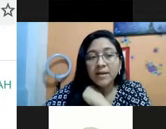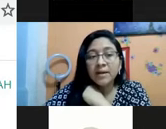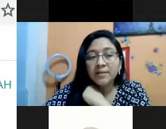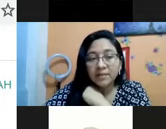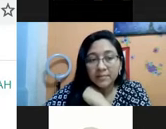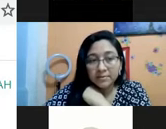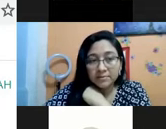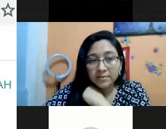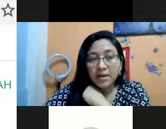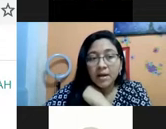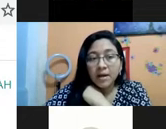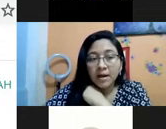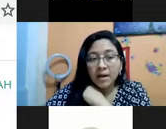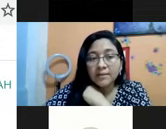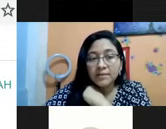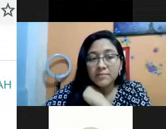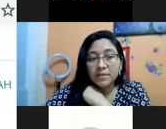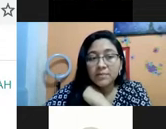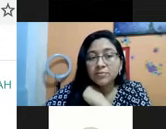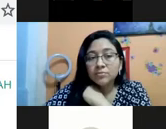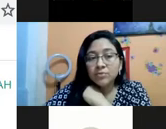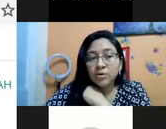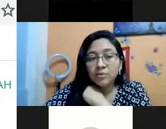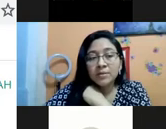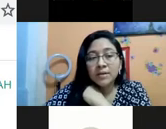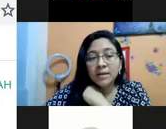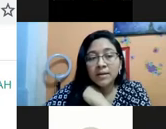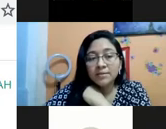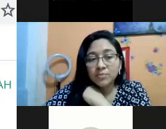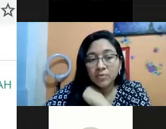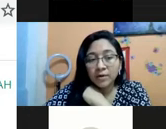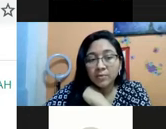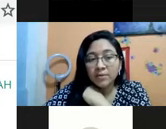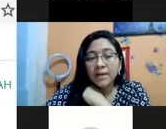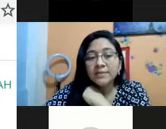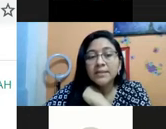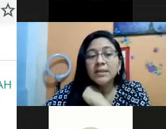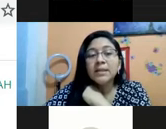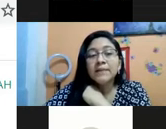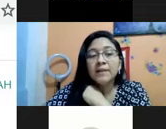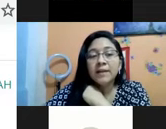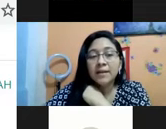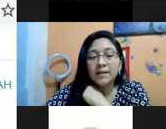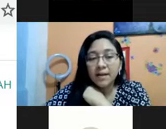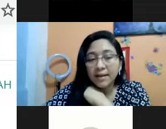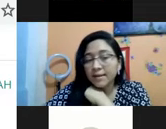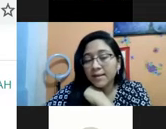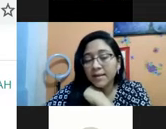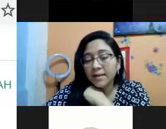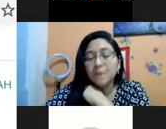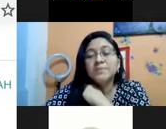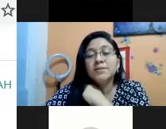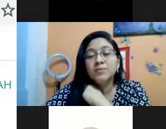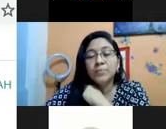y antitrama. Hay asimismo dos cortometrajes, un largometraje y la tarea que ya es